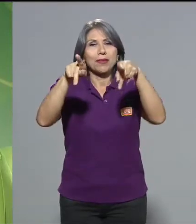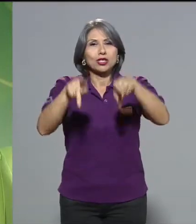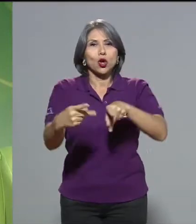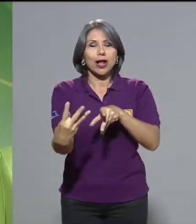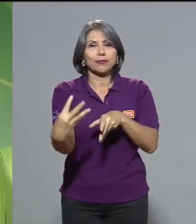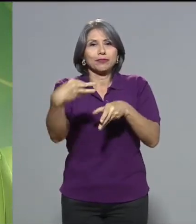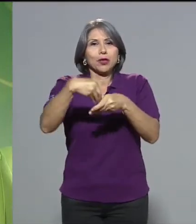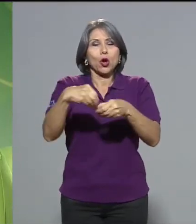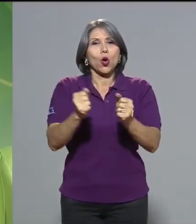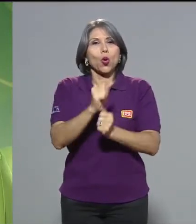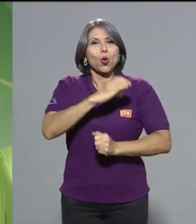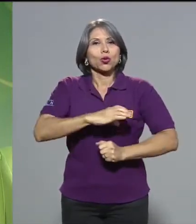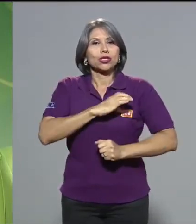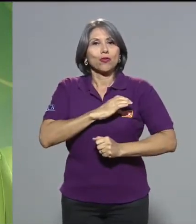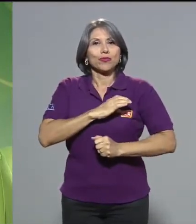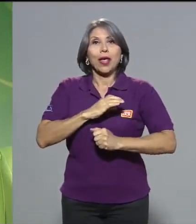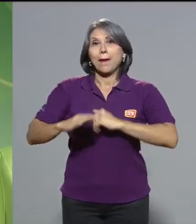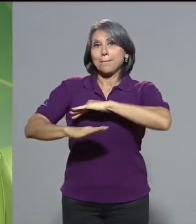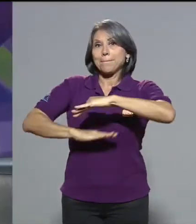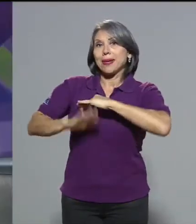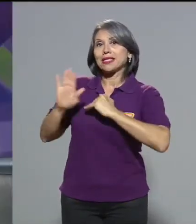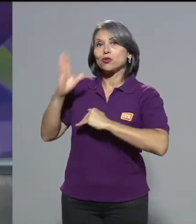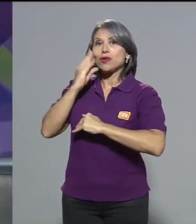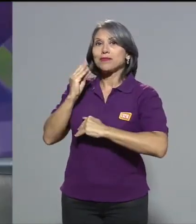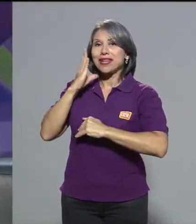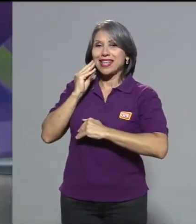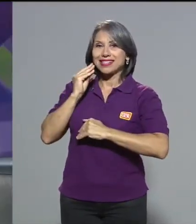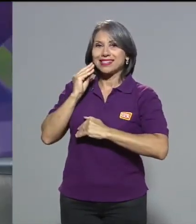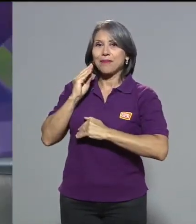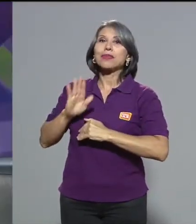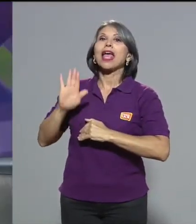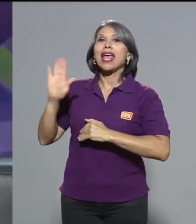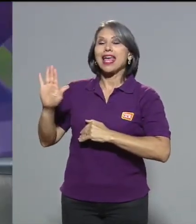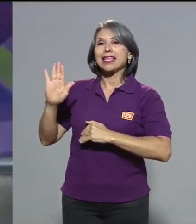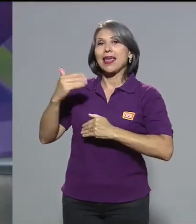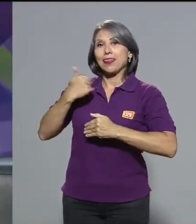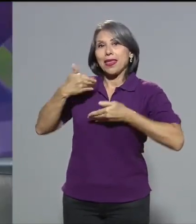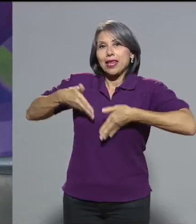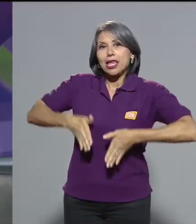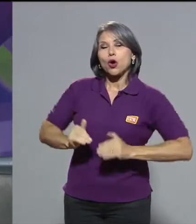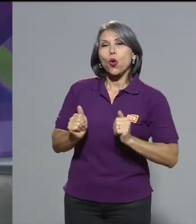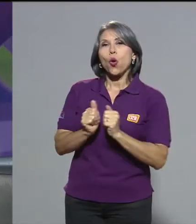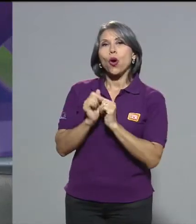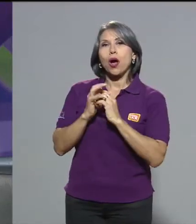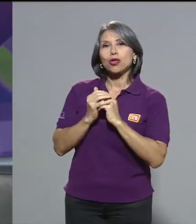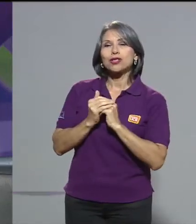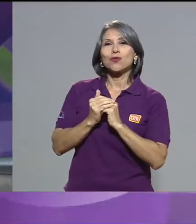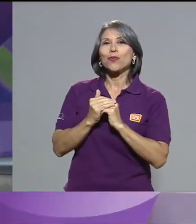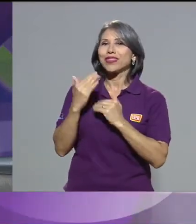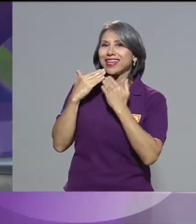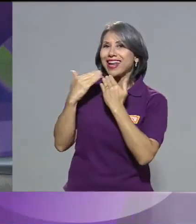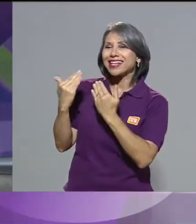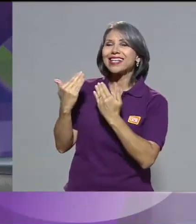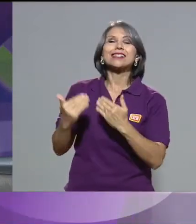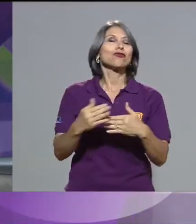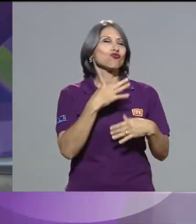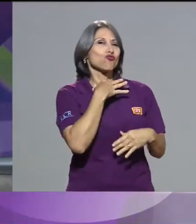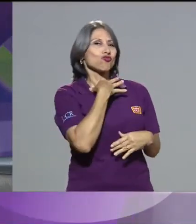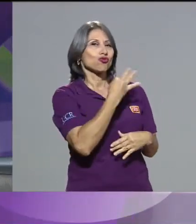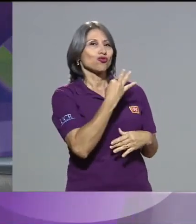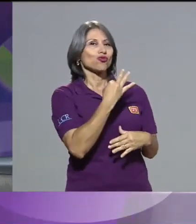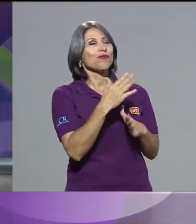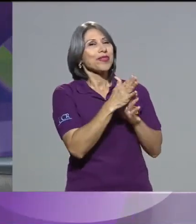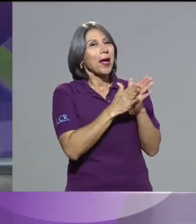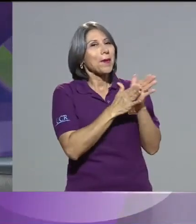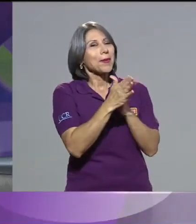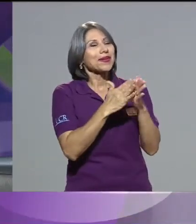experiencia como madre de una persona con autismo. Muchas gracias, doña Maribel, por acompañarnos. No, con mucho gusto, y más bien quiero aprovechar este espacio para agradecerles a ustedes